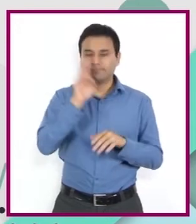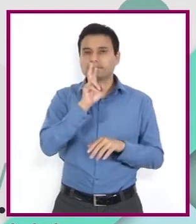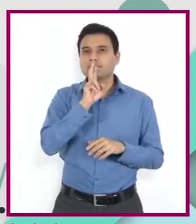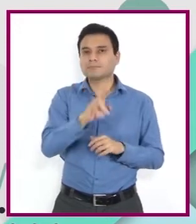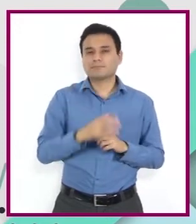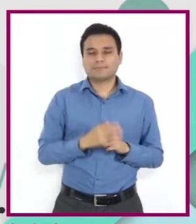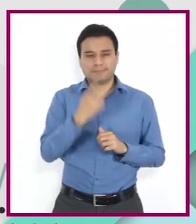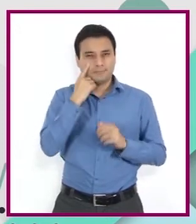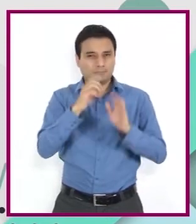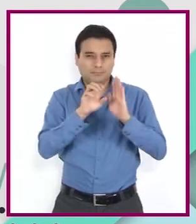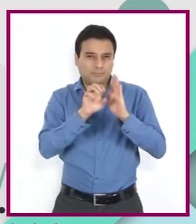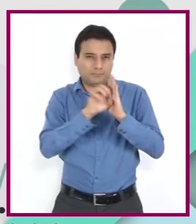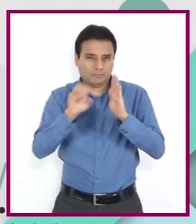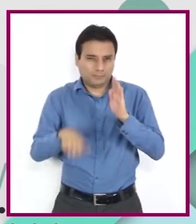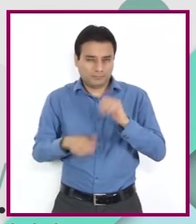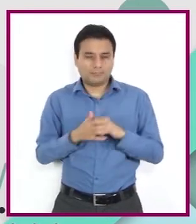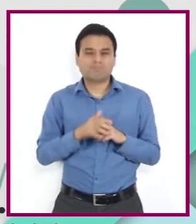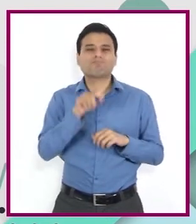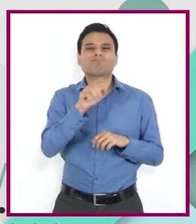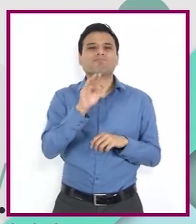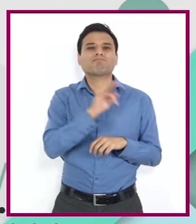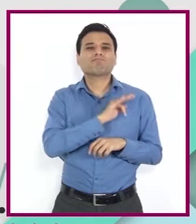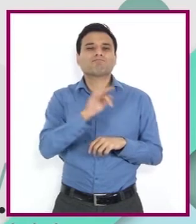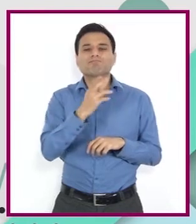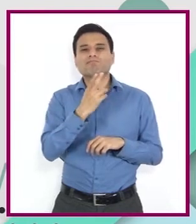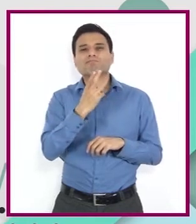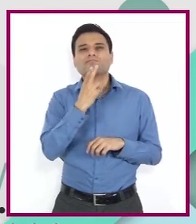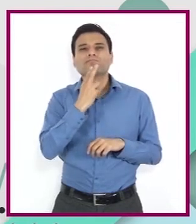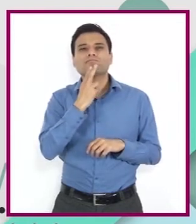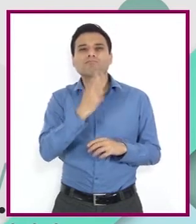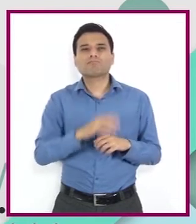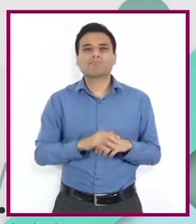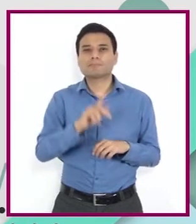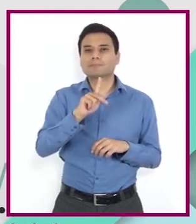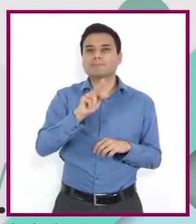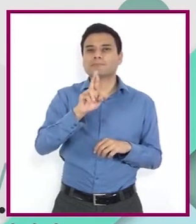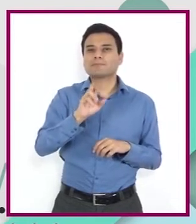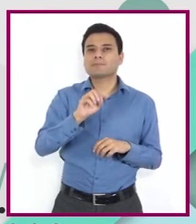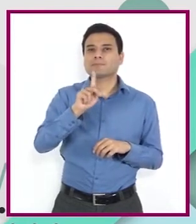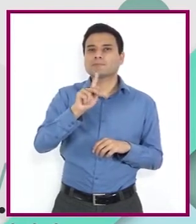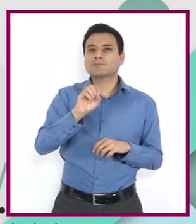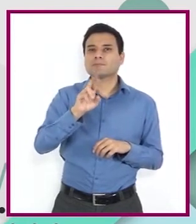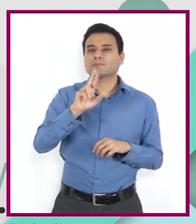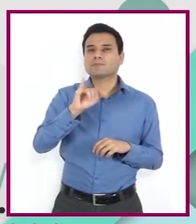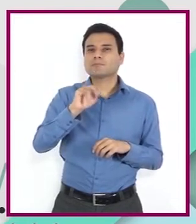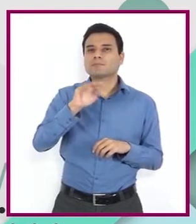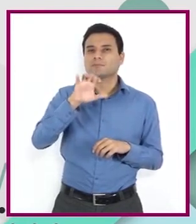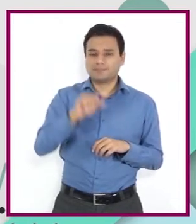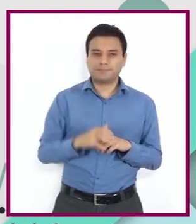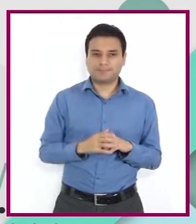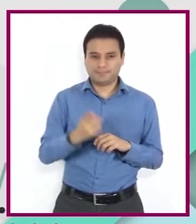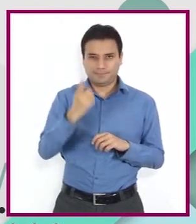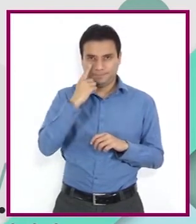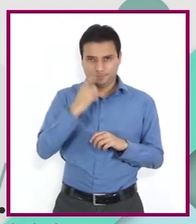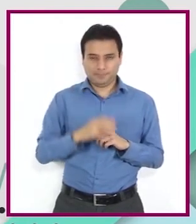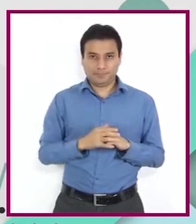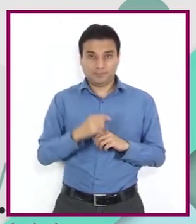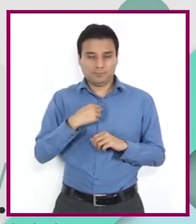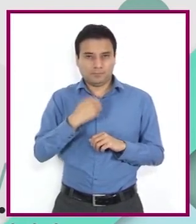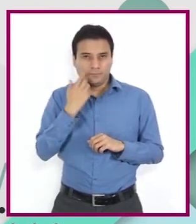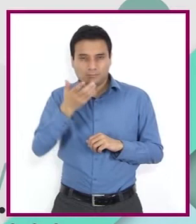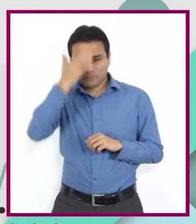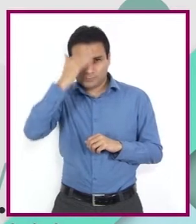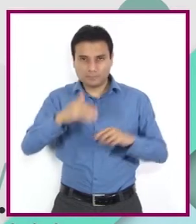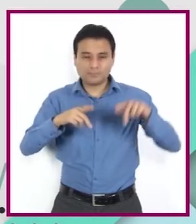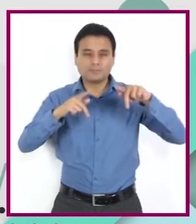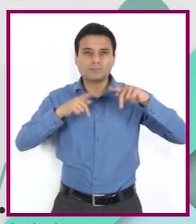es mediante la representación de las proporciones. El valor que pretendemos conocer es el de número de personas